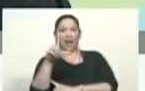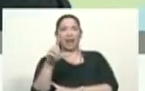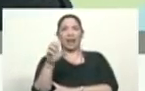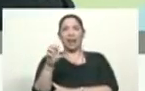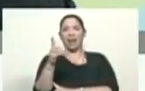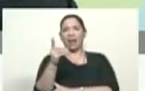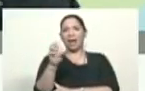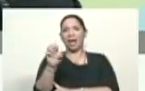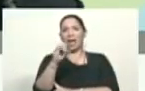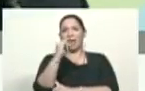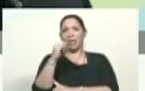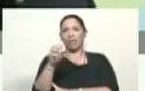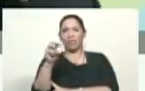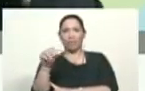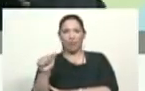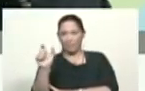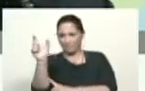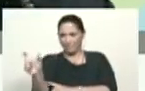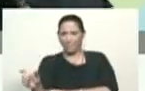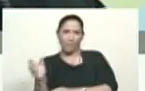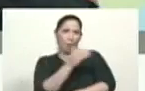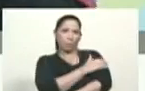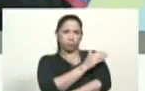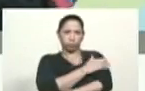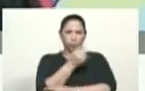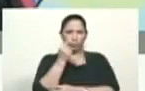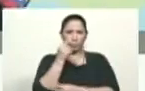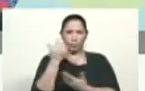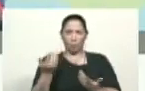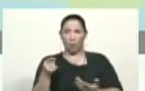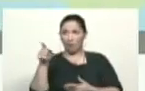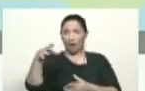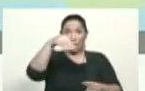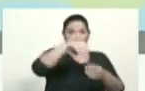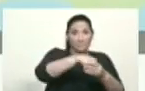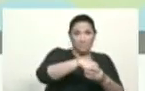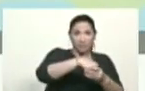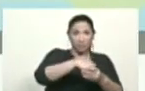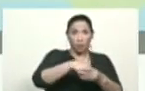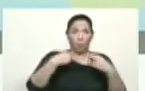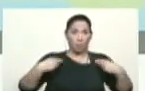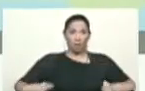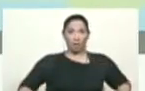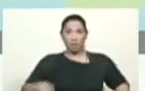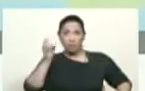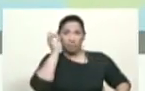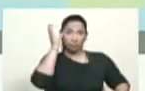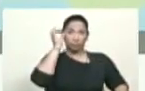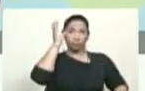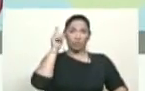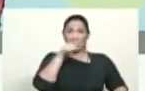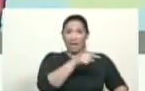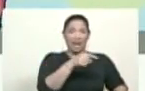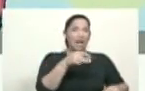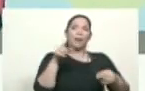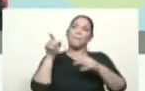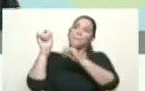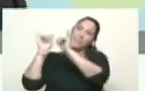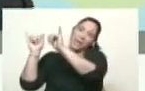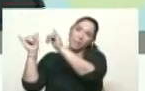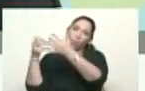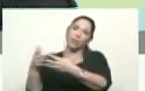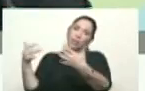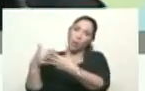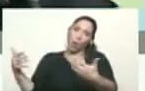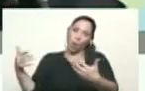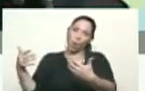viene diciendo, intervención humanitaria. Eso no lo inventó él, ese es el guión de los gringos. Y